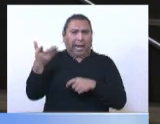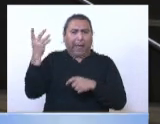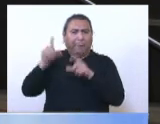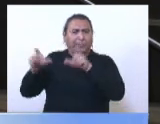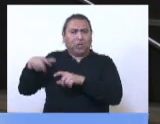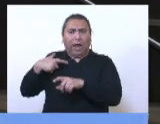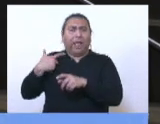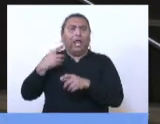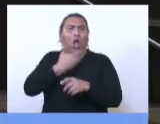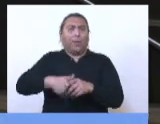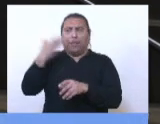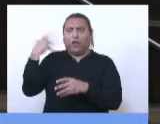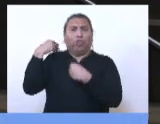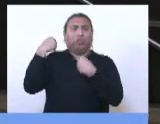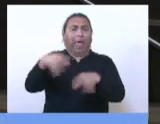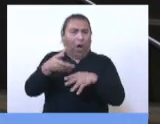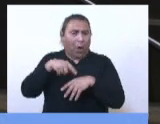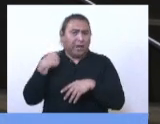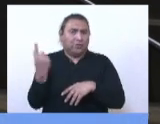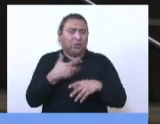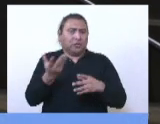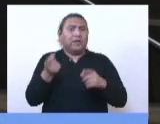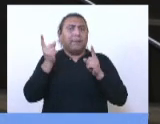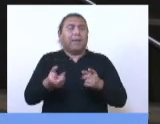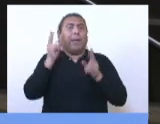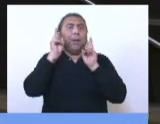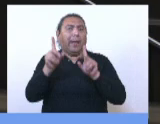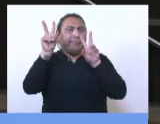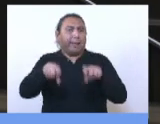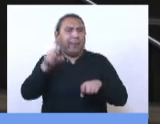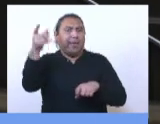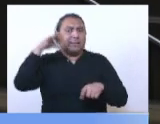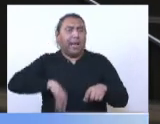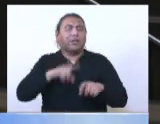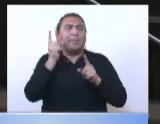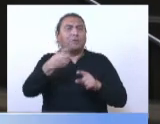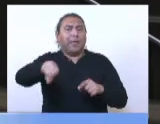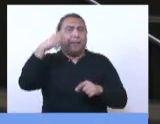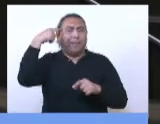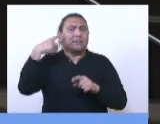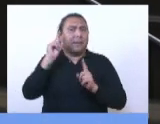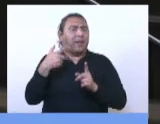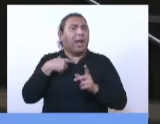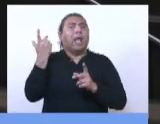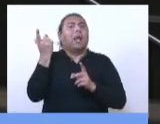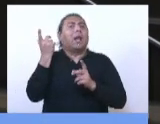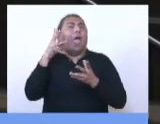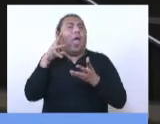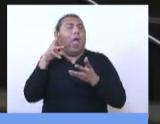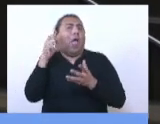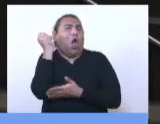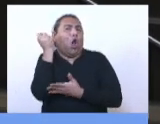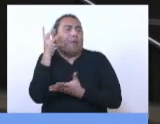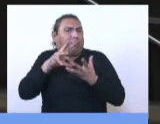y ahí tiene que ver el tema del valor del salario ustedes fíjense ustedes que en el criterio que ellos dejaron la economía destruida del país